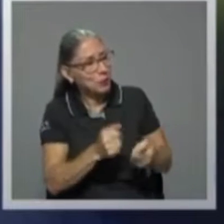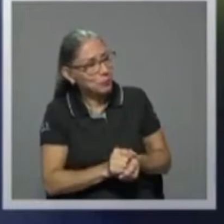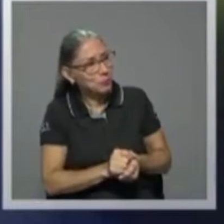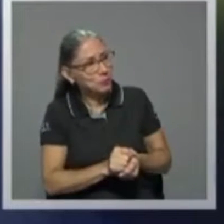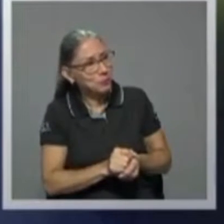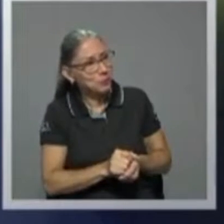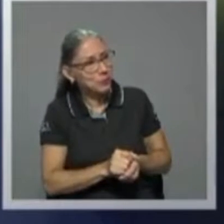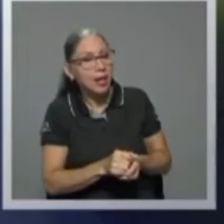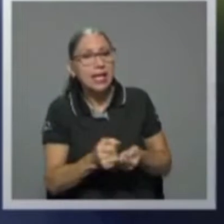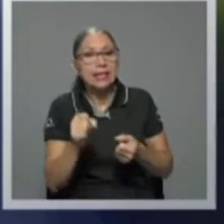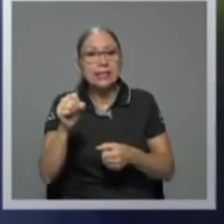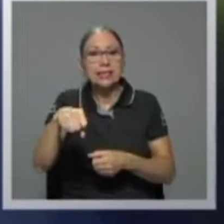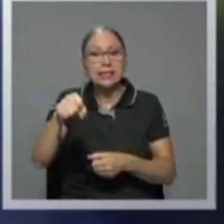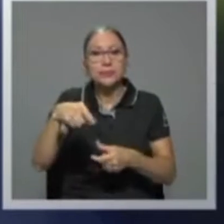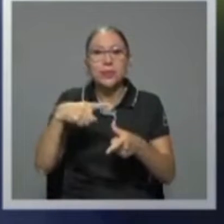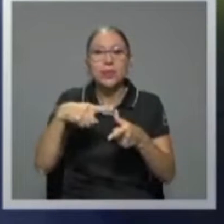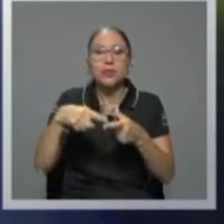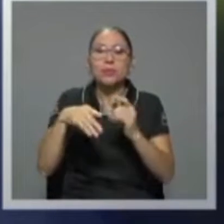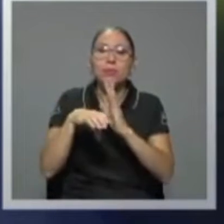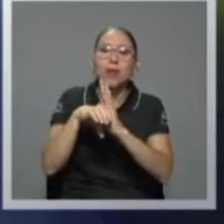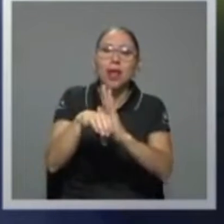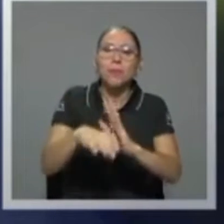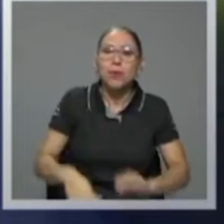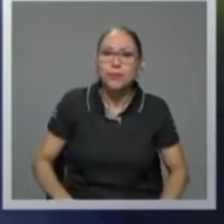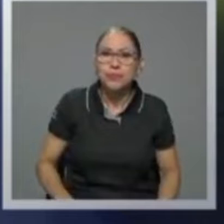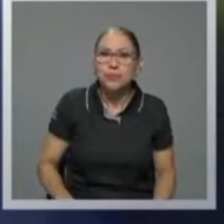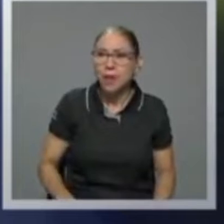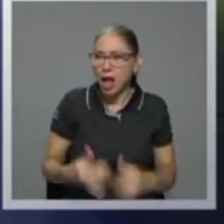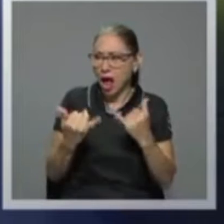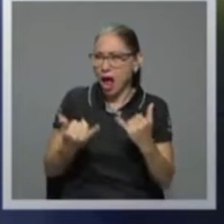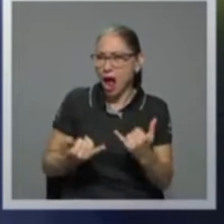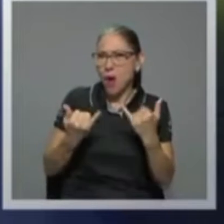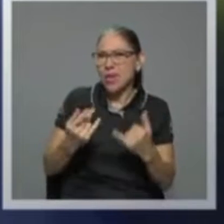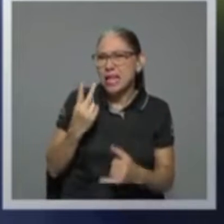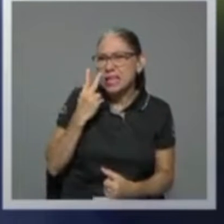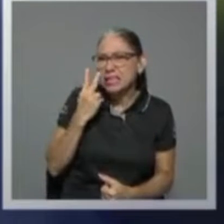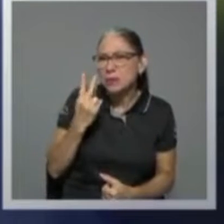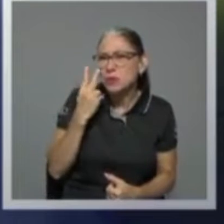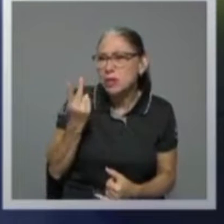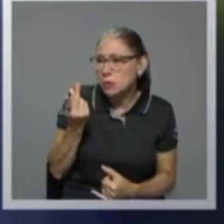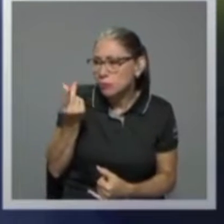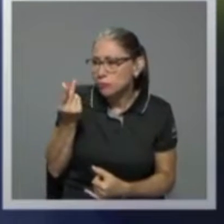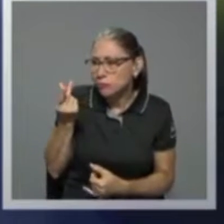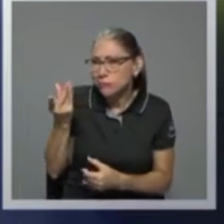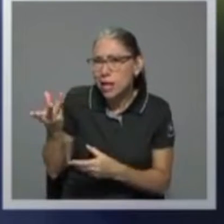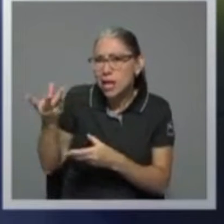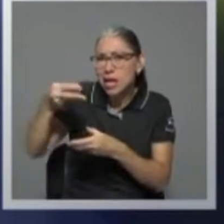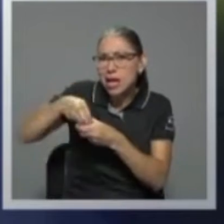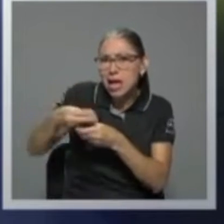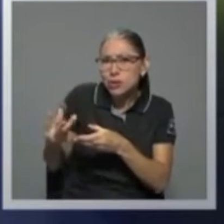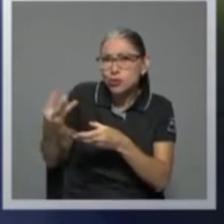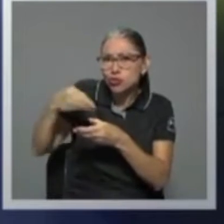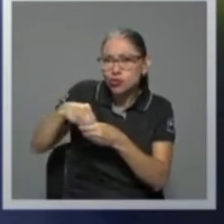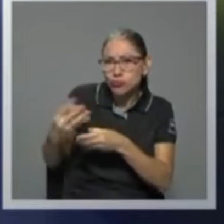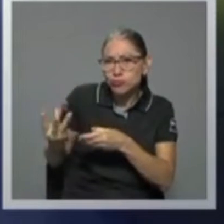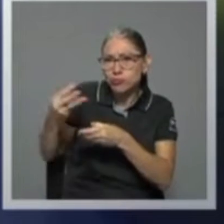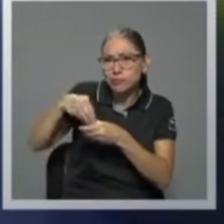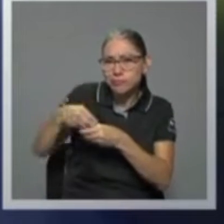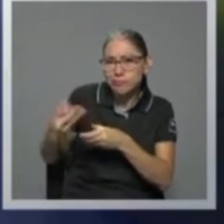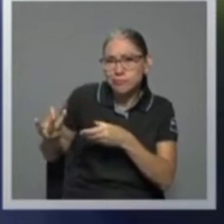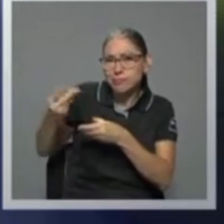Sí, entonces, por ejemplo, ¿qué es lo que estamos observando por el lado de los ingresos? Bueno, por el lado de los